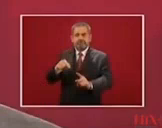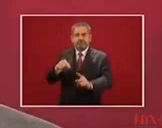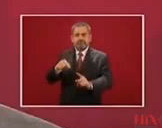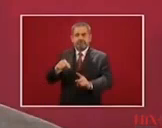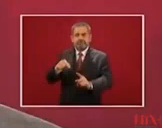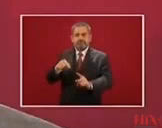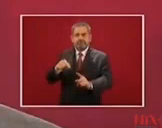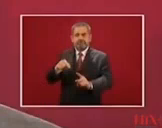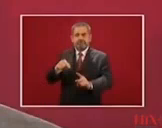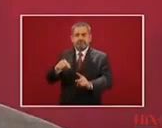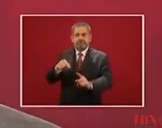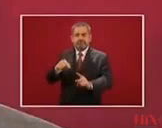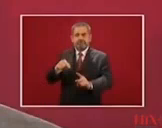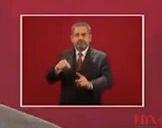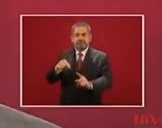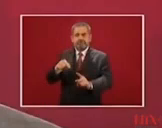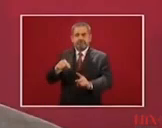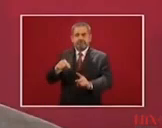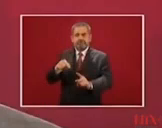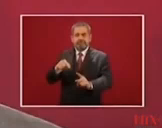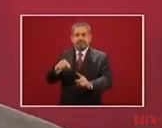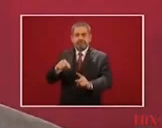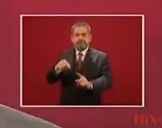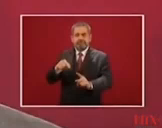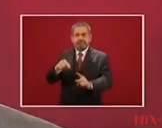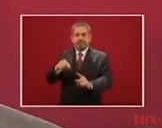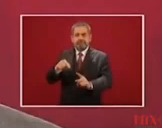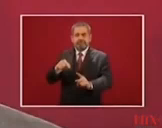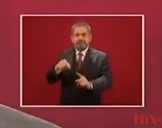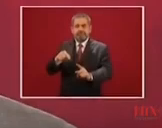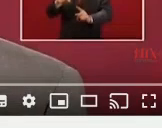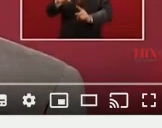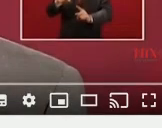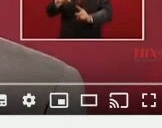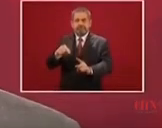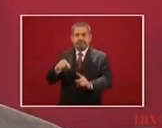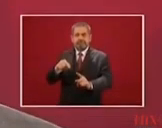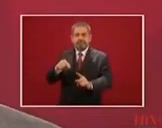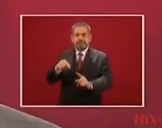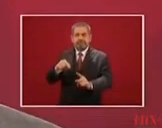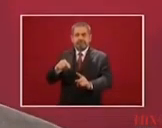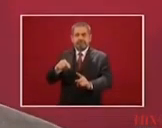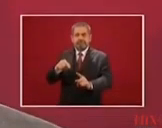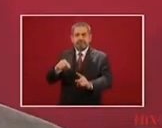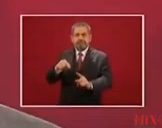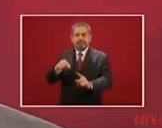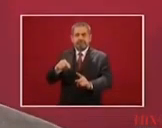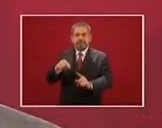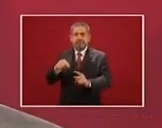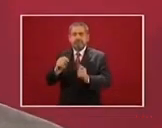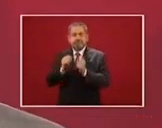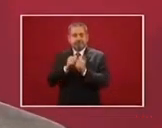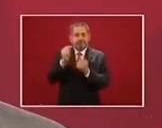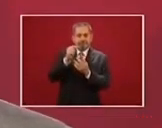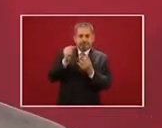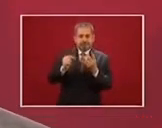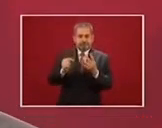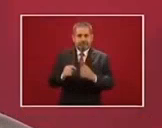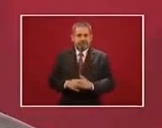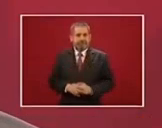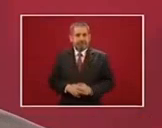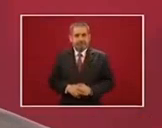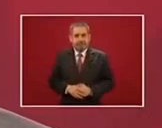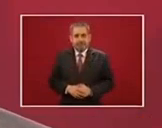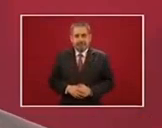porque muchos muchos se olvidan realmente sé exactamente qué significa esto pero él lo explica vamos a escuchar y cierro